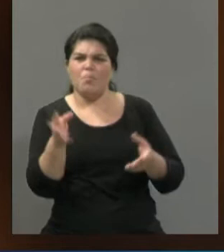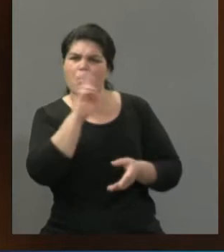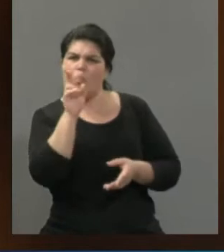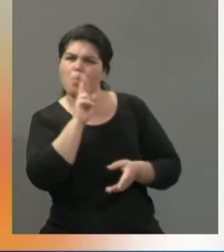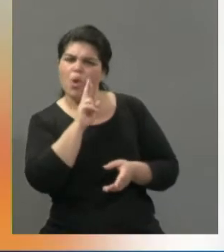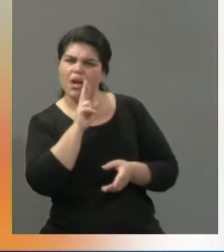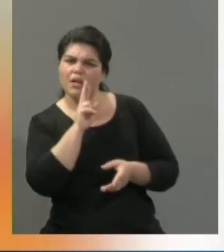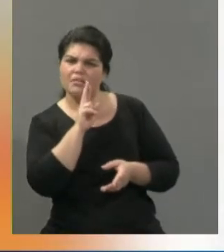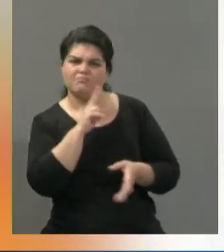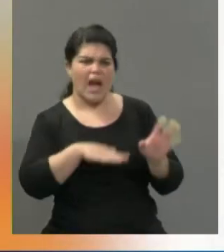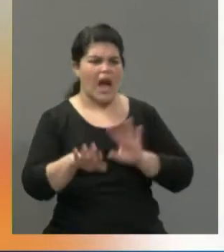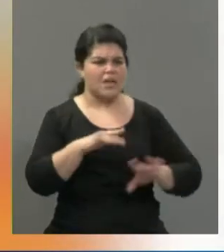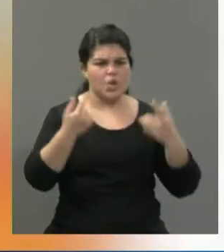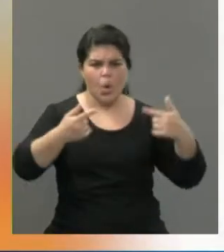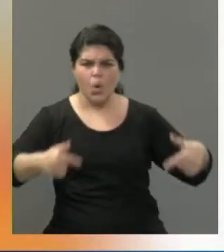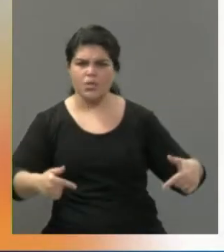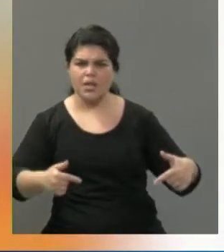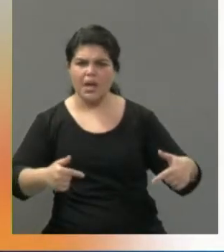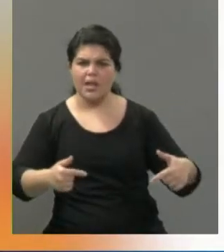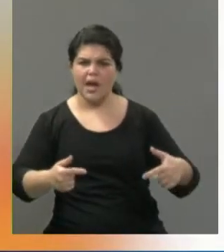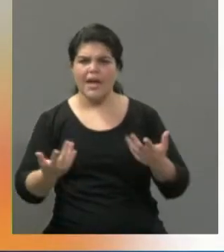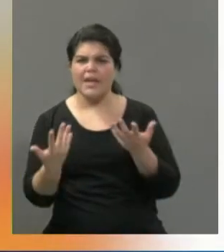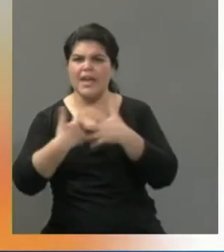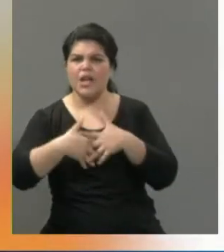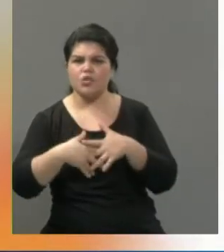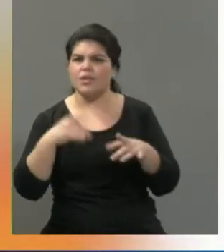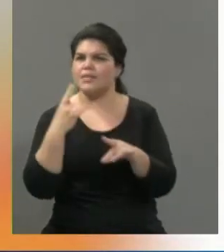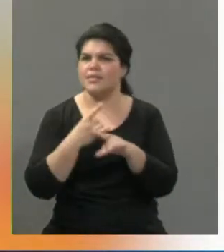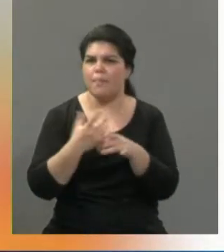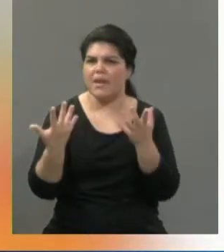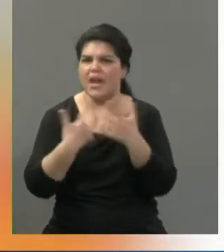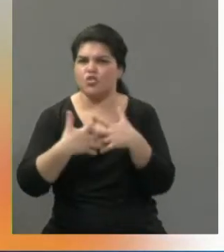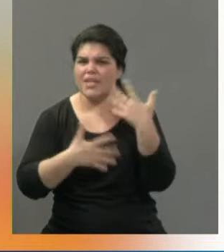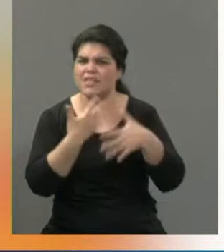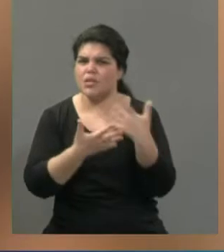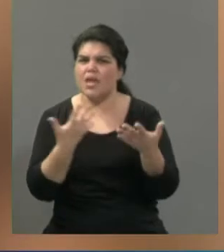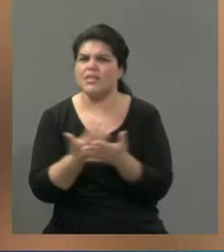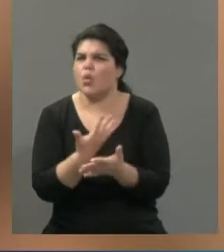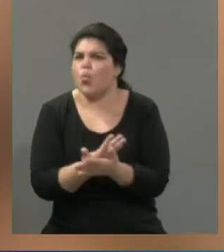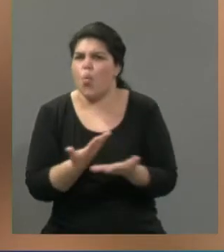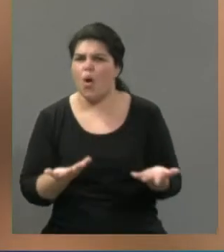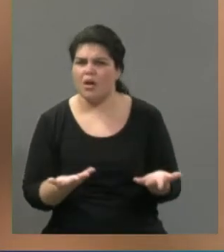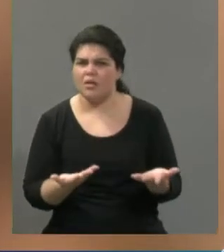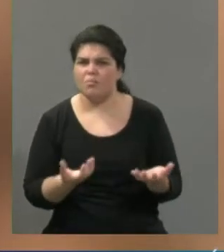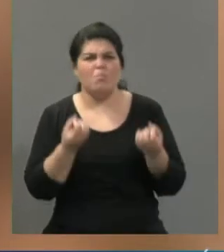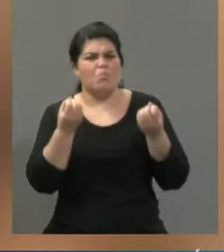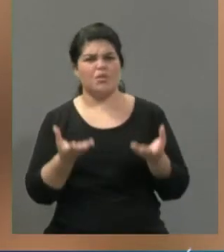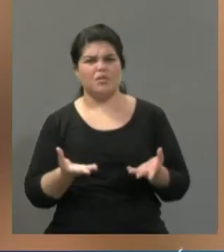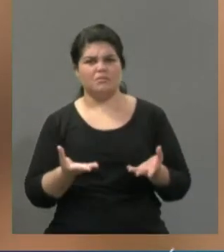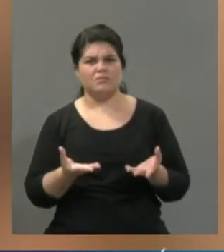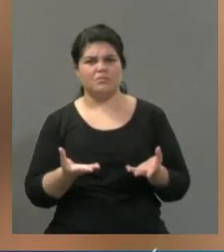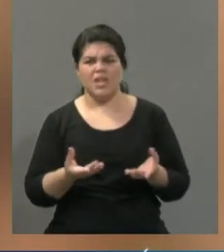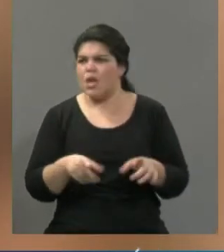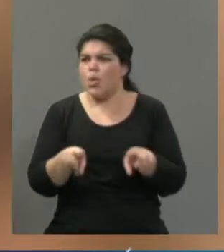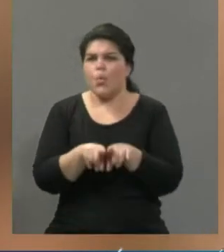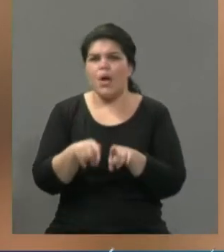se nos sexualice, sin que se hable de nuestra sexualidad? ¿Por qué? Lo hablamos la semana pasada, lo mismo con los Juegos